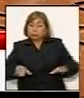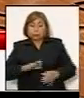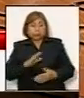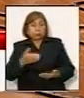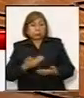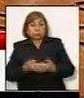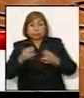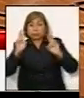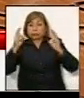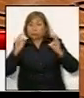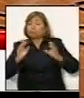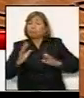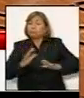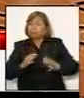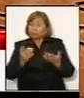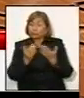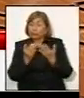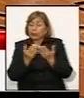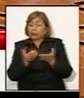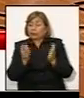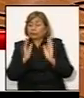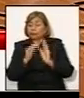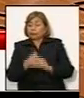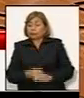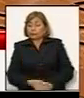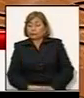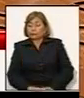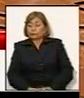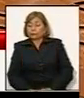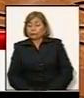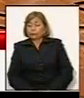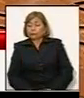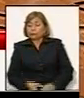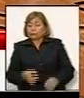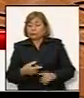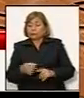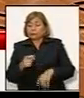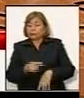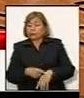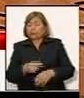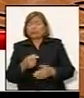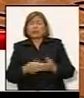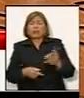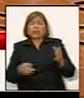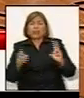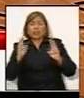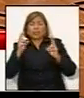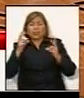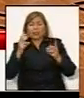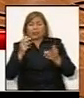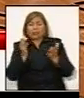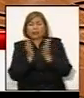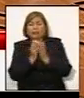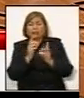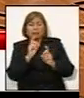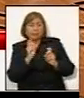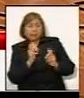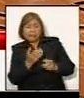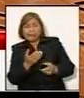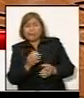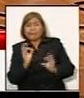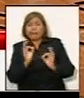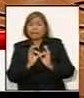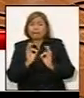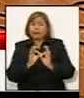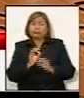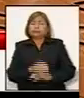tema de educación también en varios momentos en educación en qué áreas específicamente